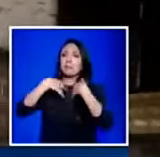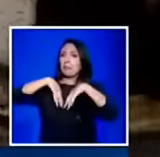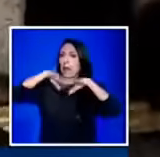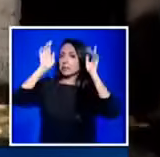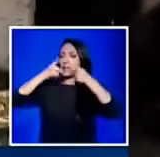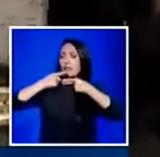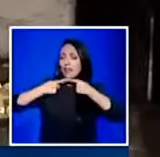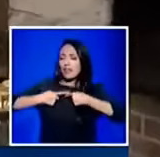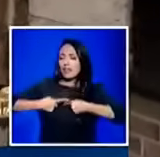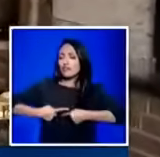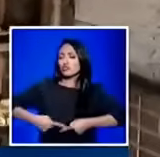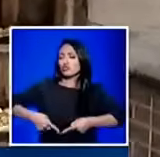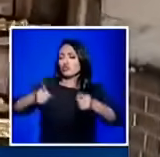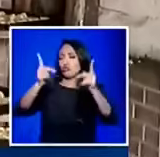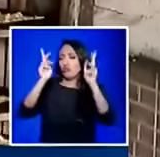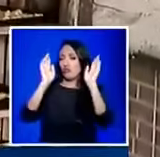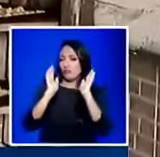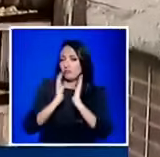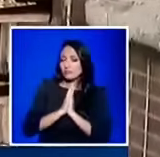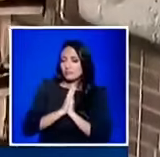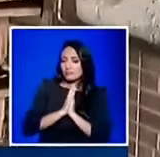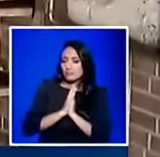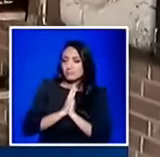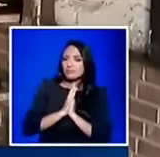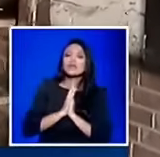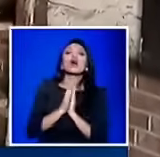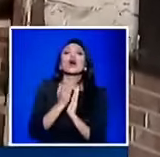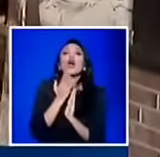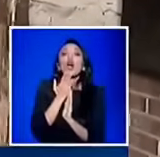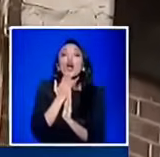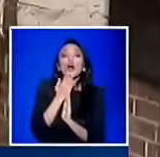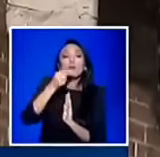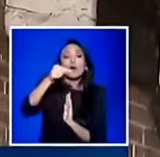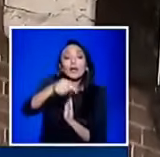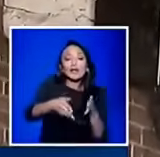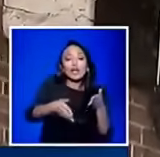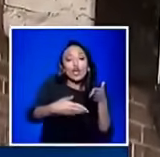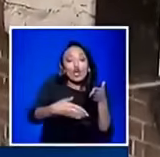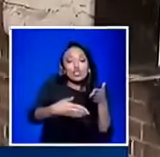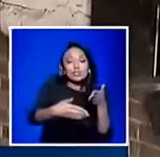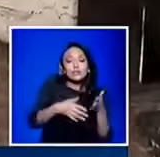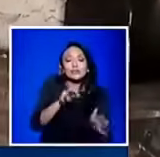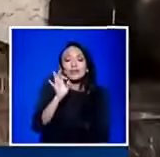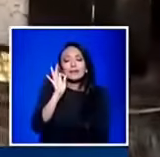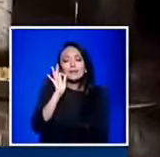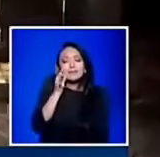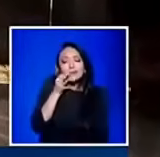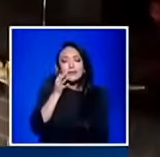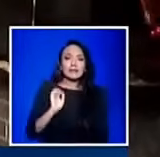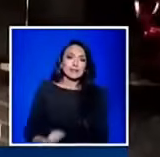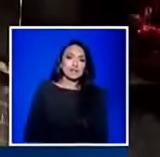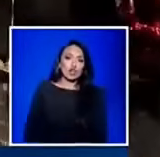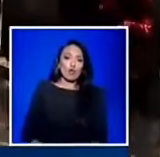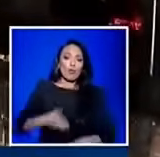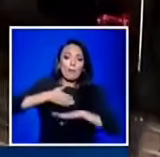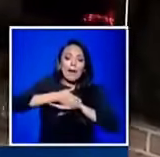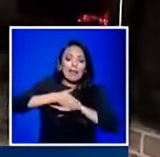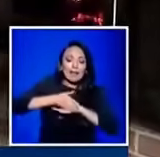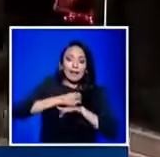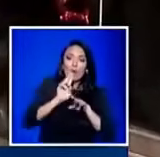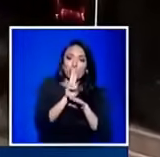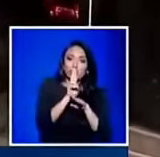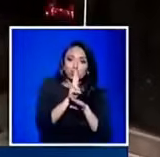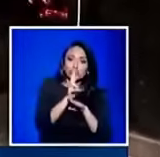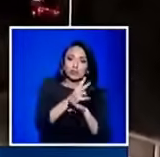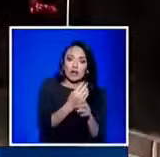esto se ha multiplicado. Es como asamos los bizcochos, el hornito a leña.